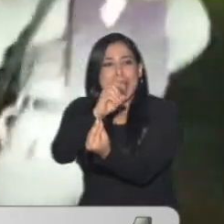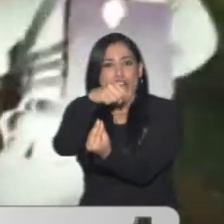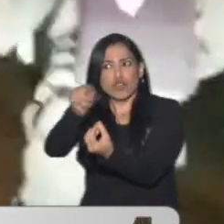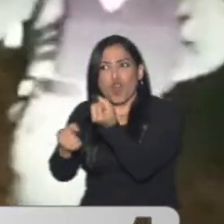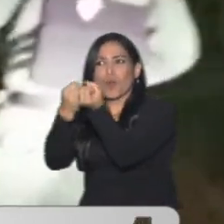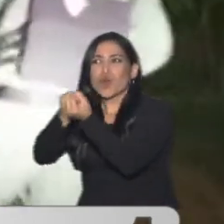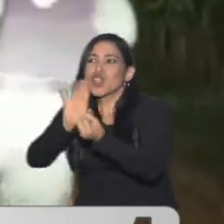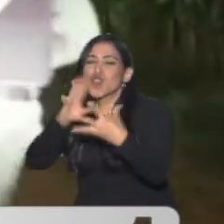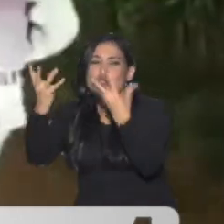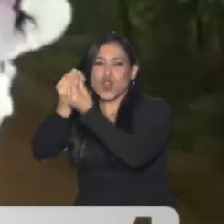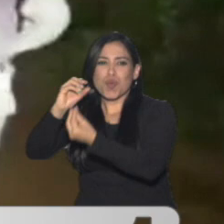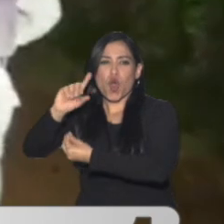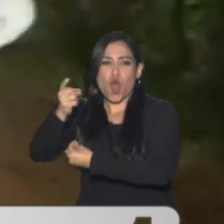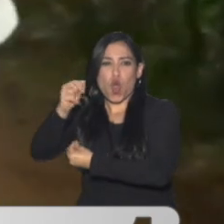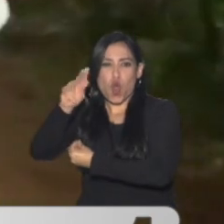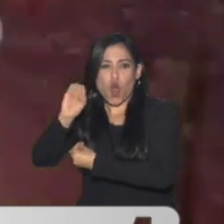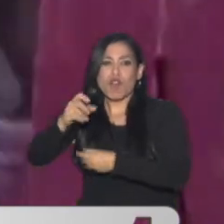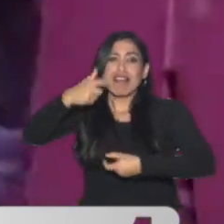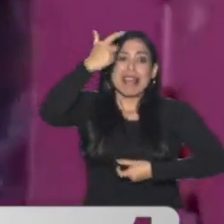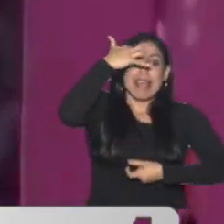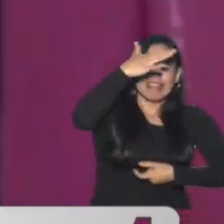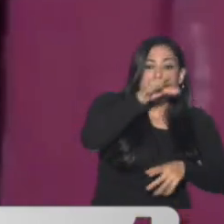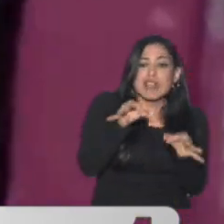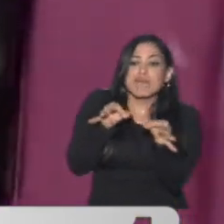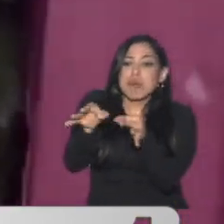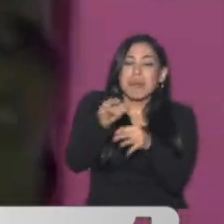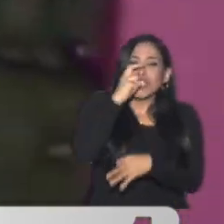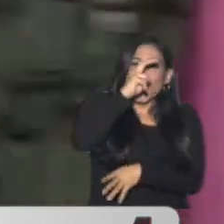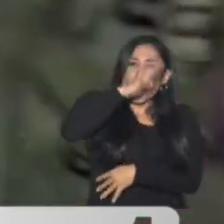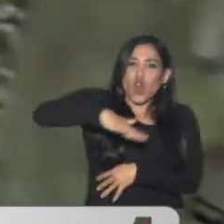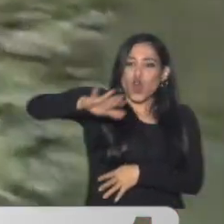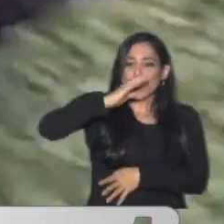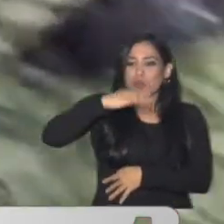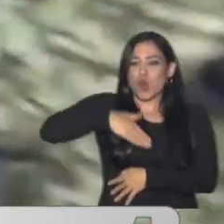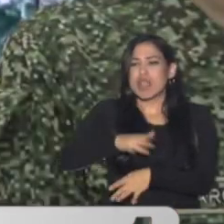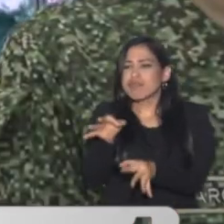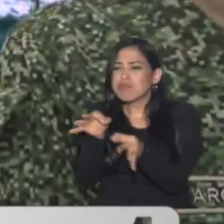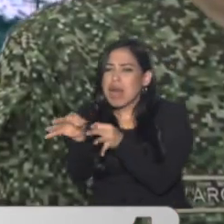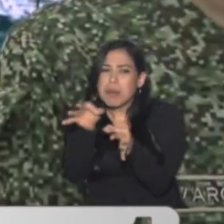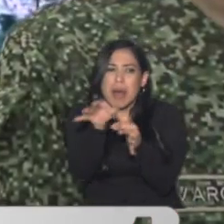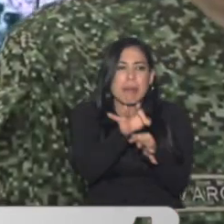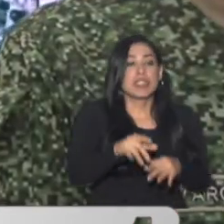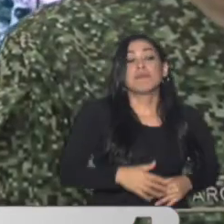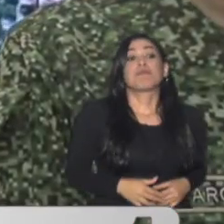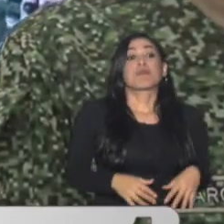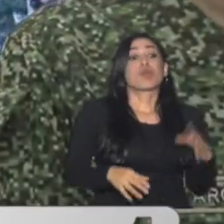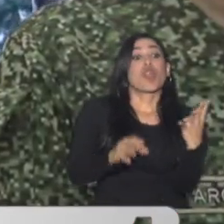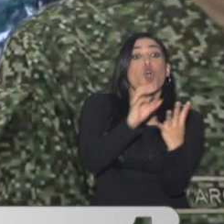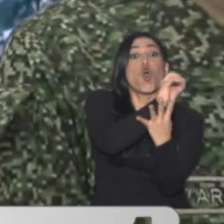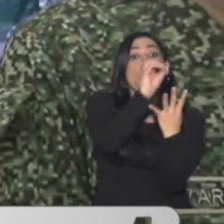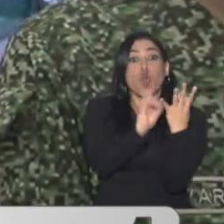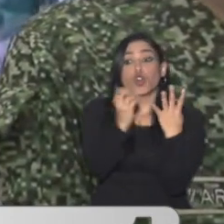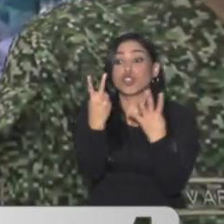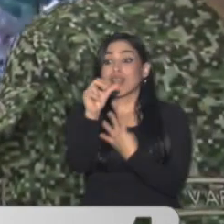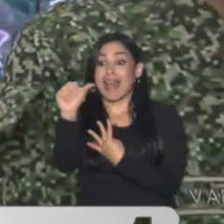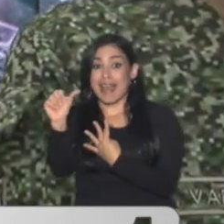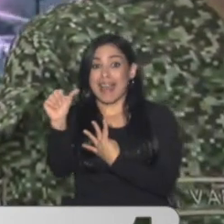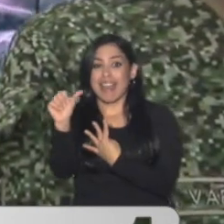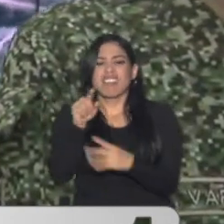clan del golfo que operaban en cartagena y varios municipios del norte del departamento de bolívar estamos hablando de cuatro hombres y dos mujeres